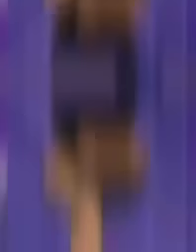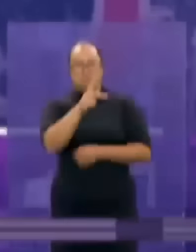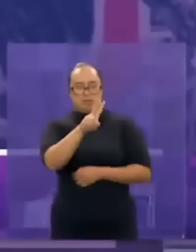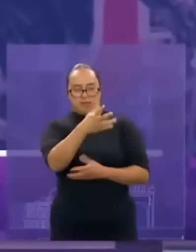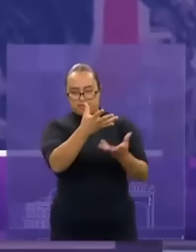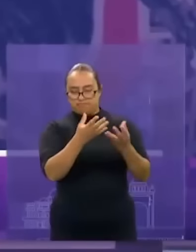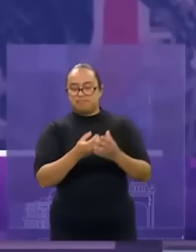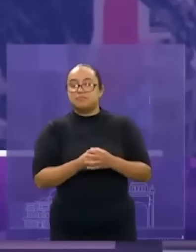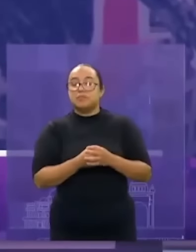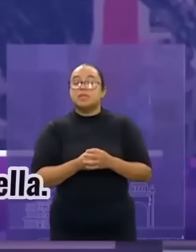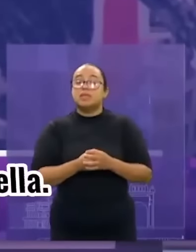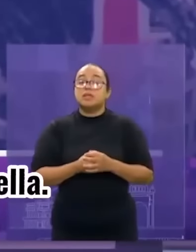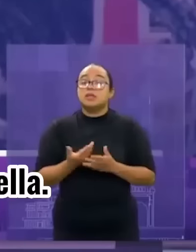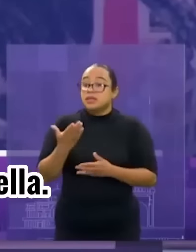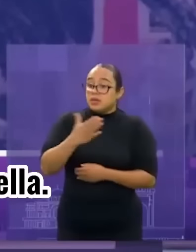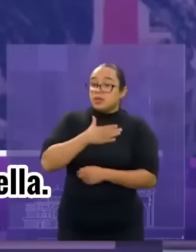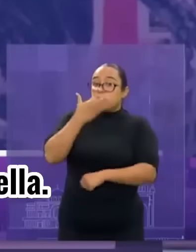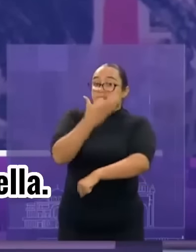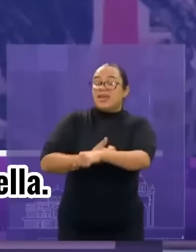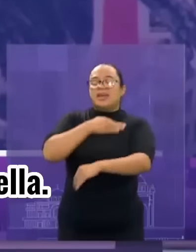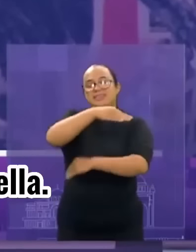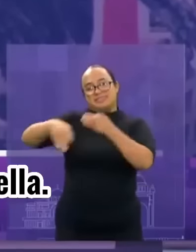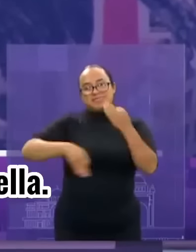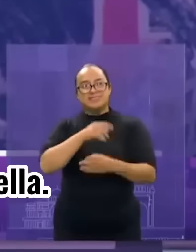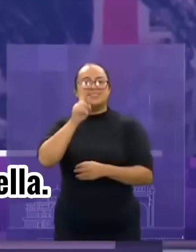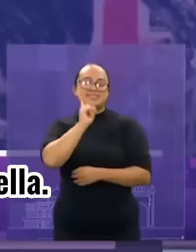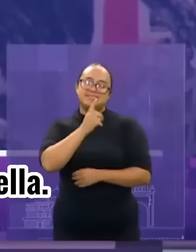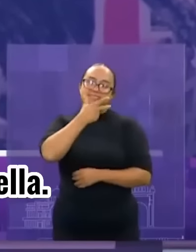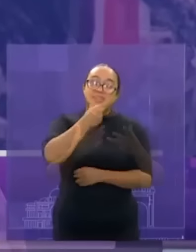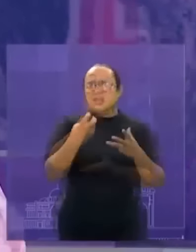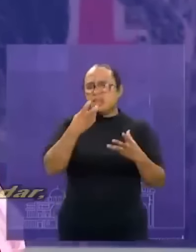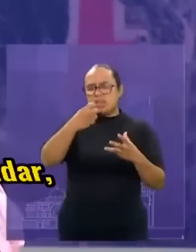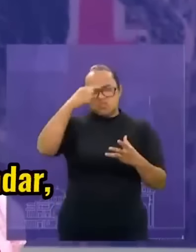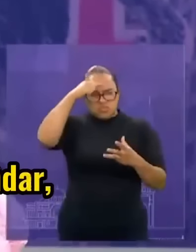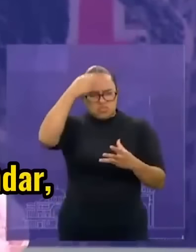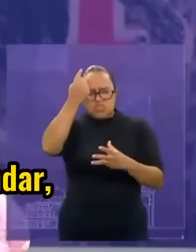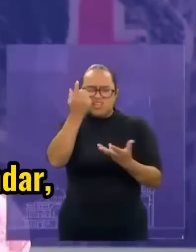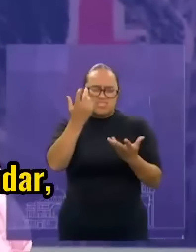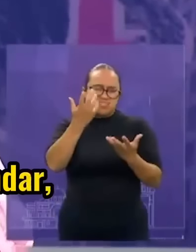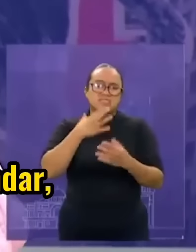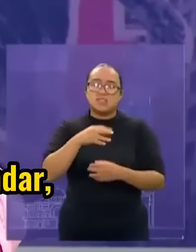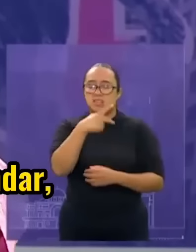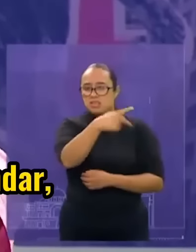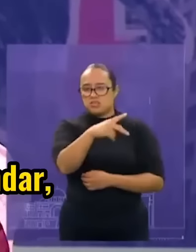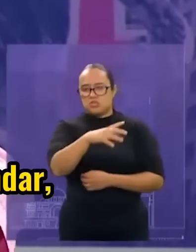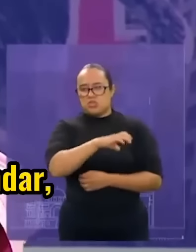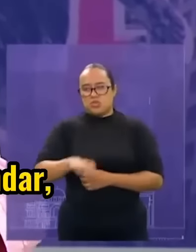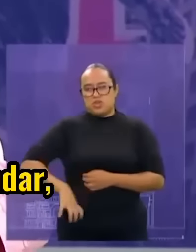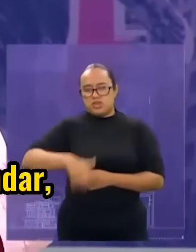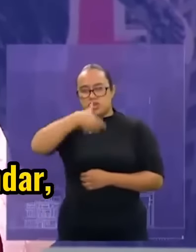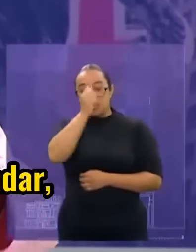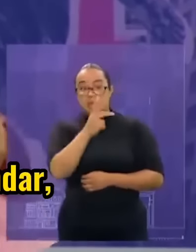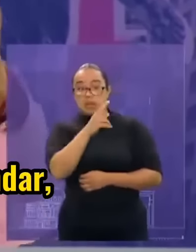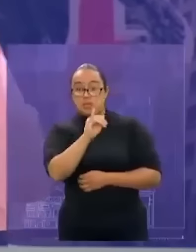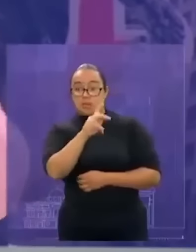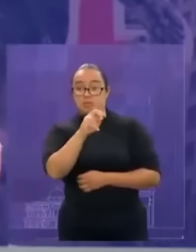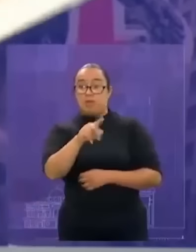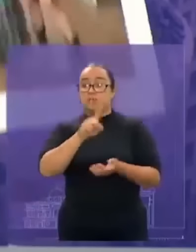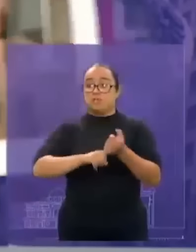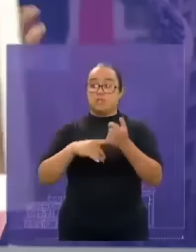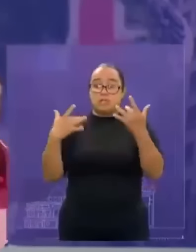Cuauhtémoc. Quien, por cierto, en el debate de la Cuauhtémoc se deslindó de ella. La candidata del PRI y del PAN se quiere